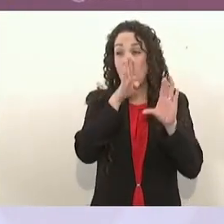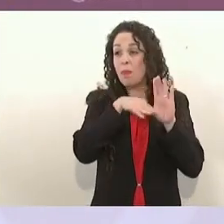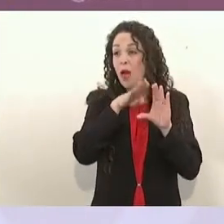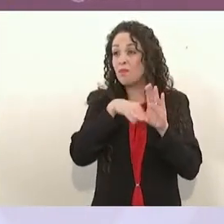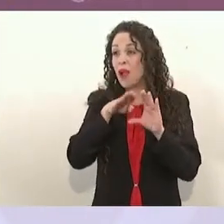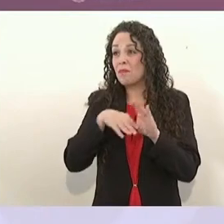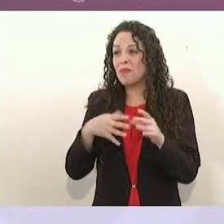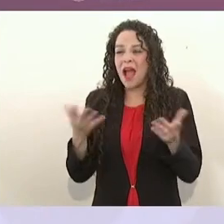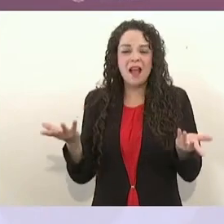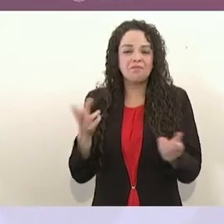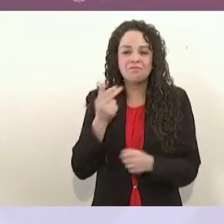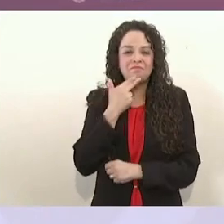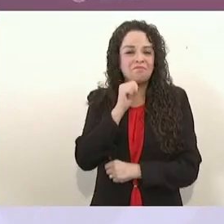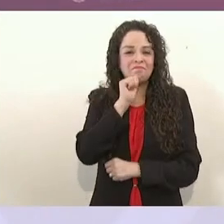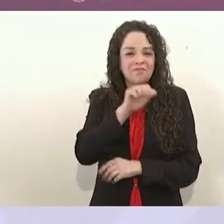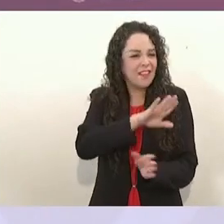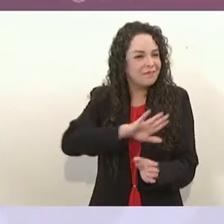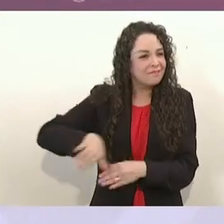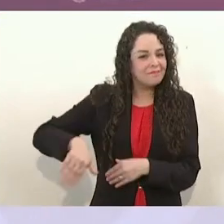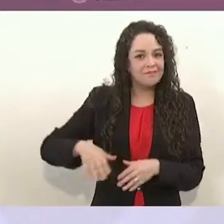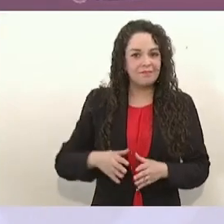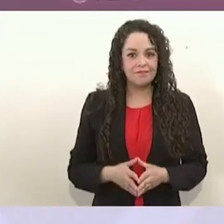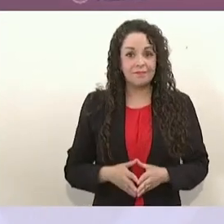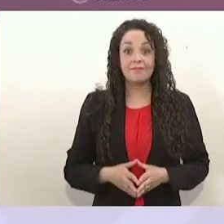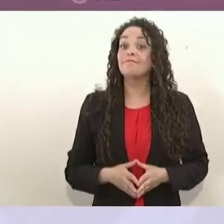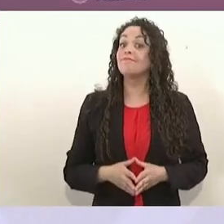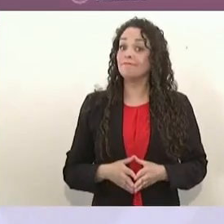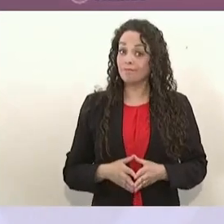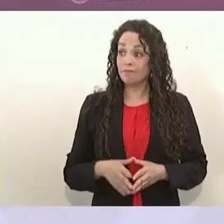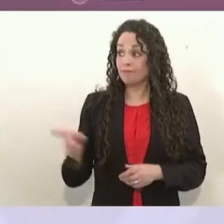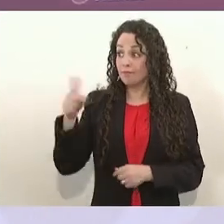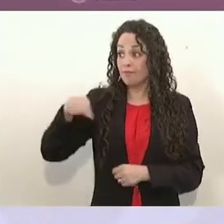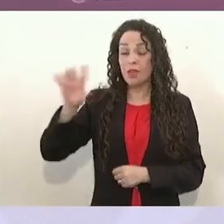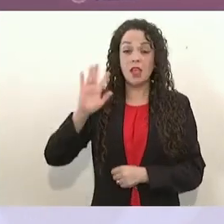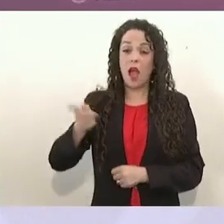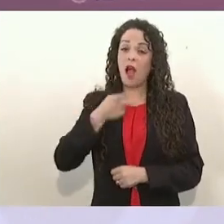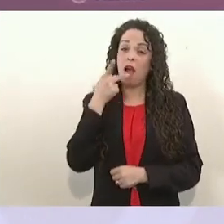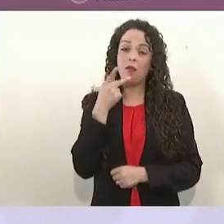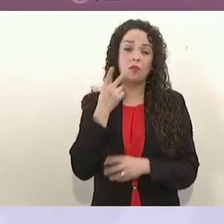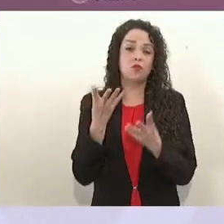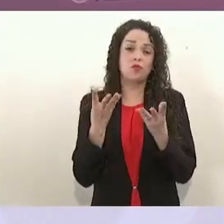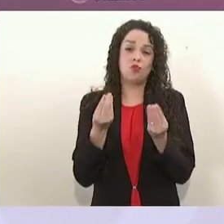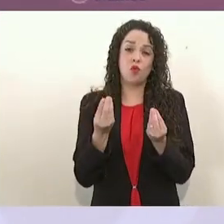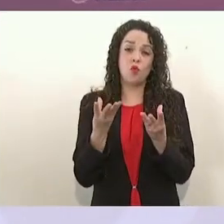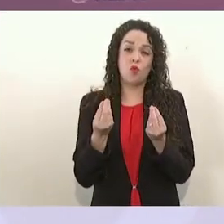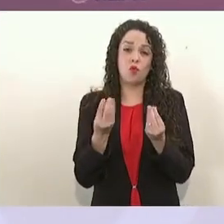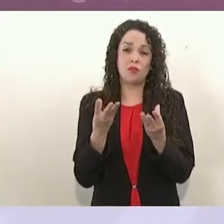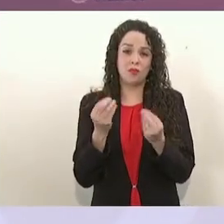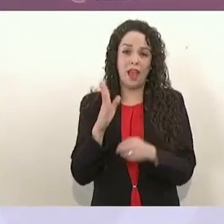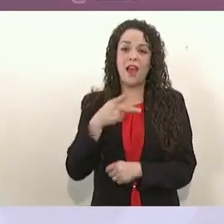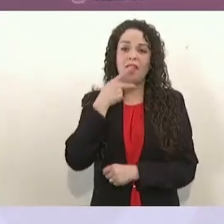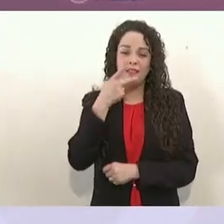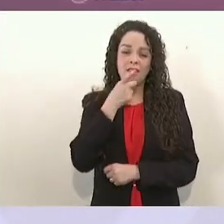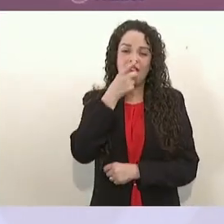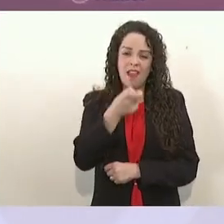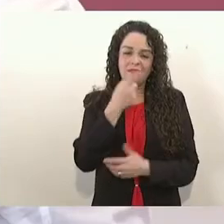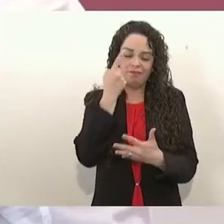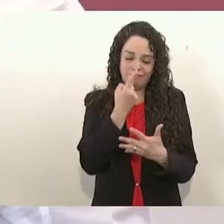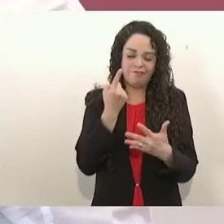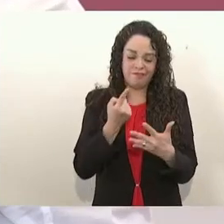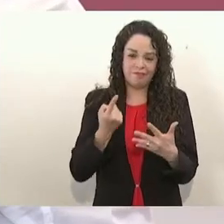Y ya se ha hablado bastante y ustedes saben